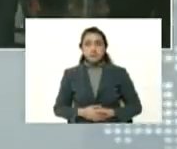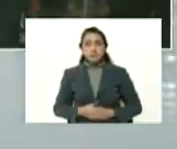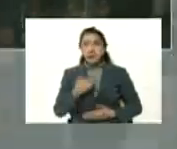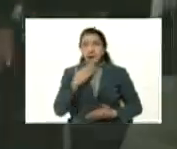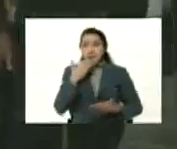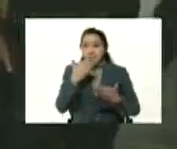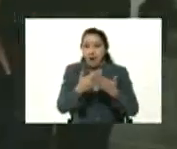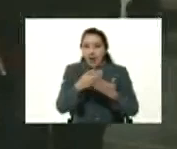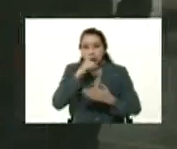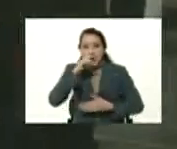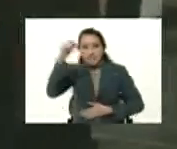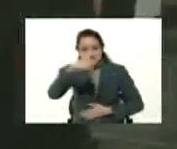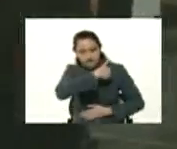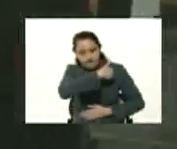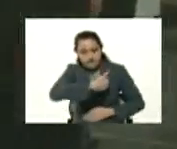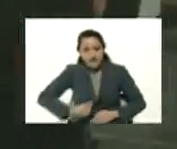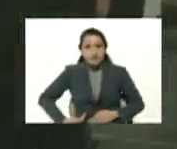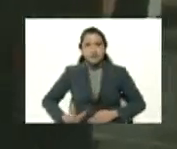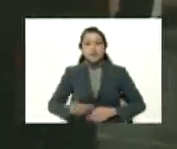Gracias, señor presidente.